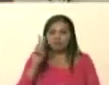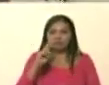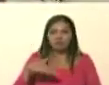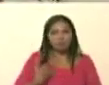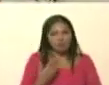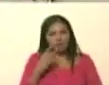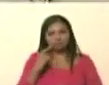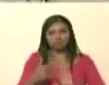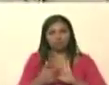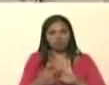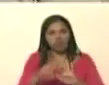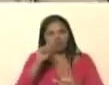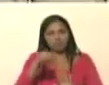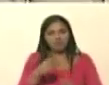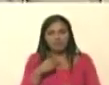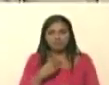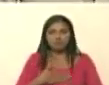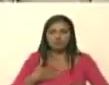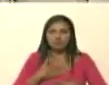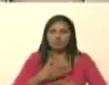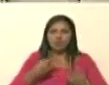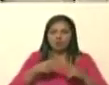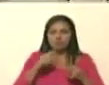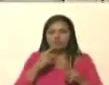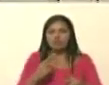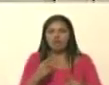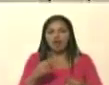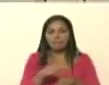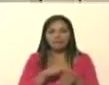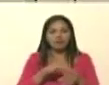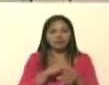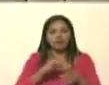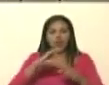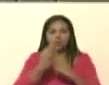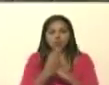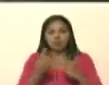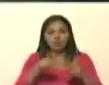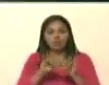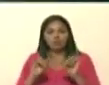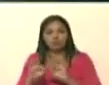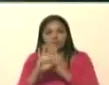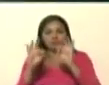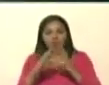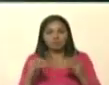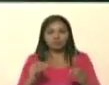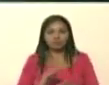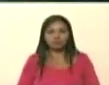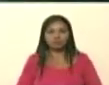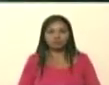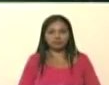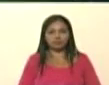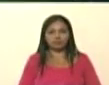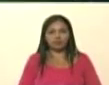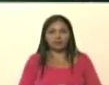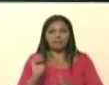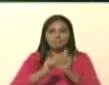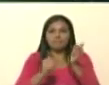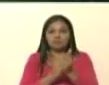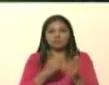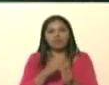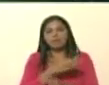y además esto estimula yo le dije al ministro de cultura ernesto villegas y al vicepresidente de cultura